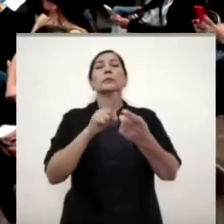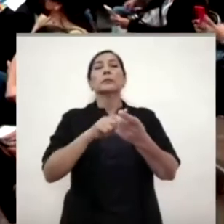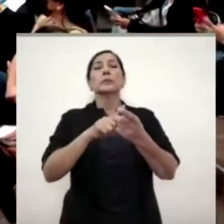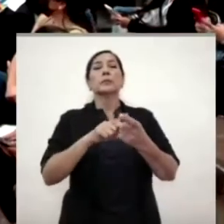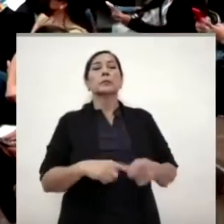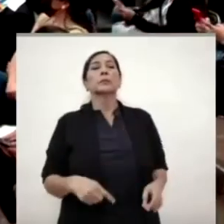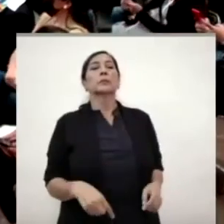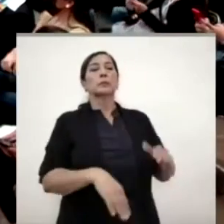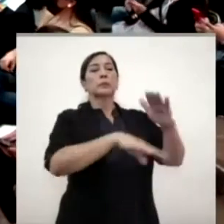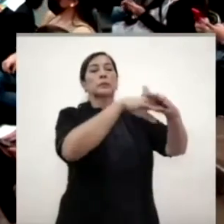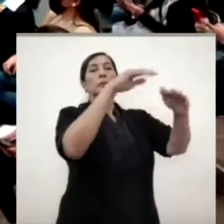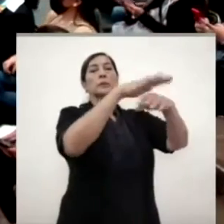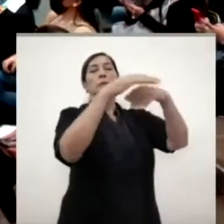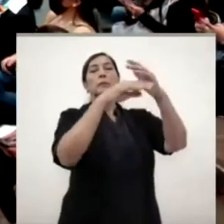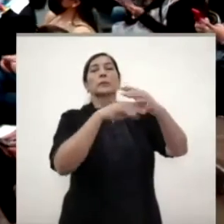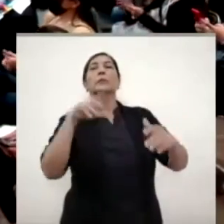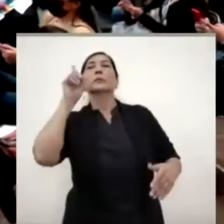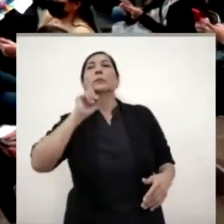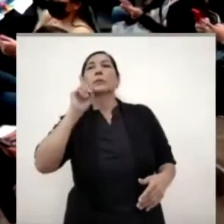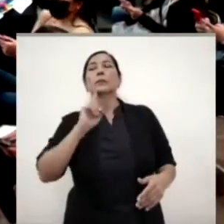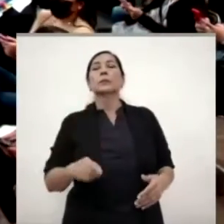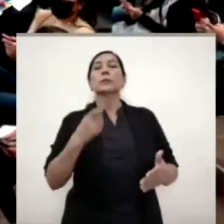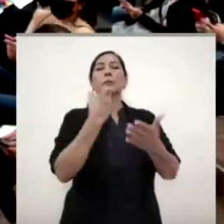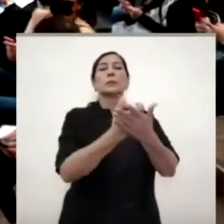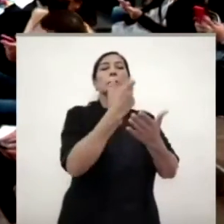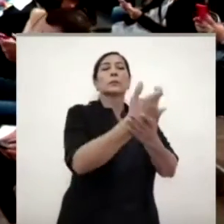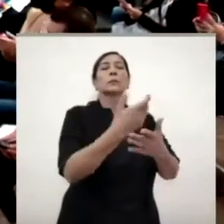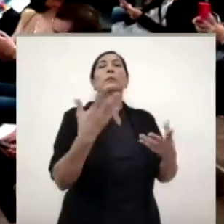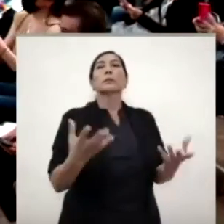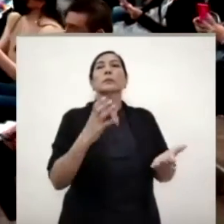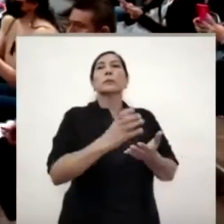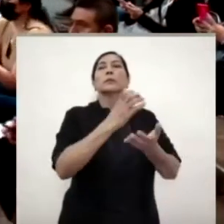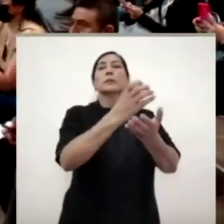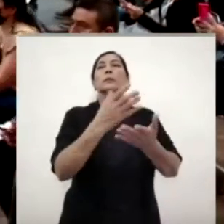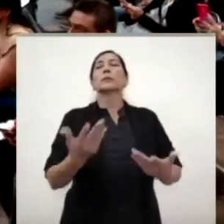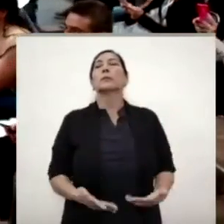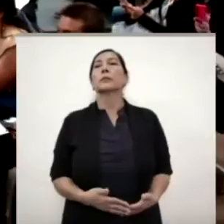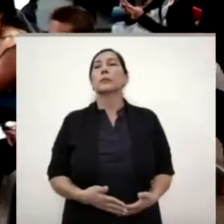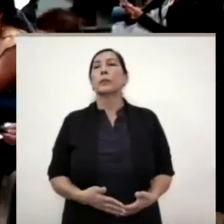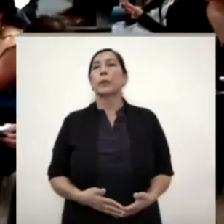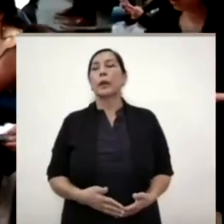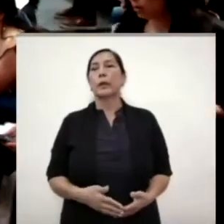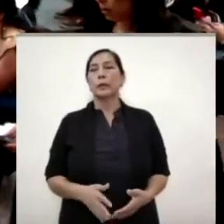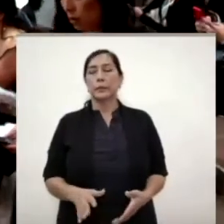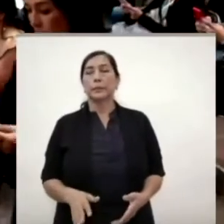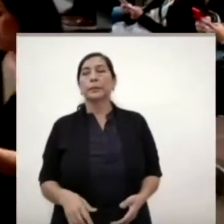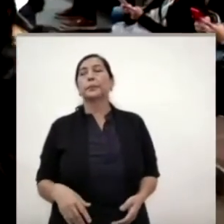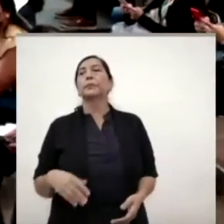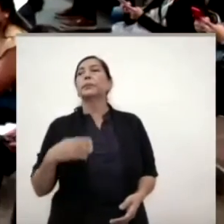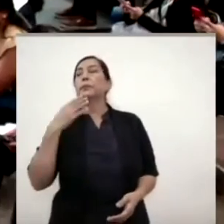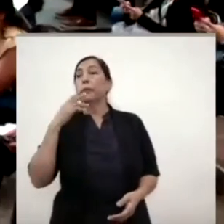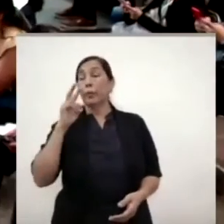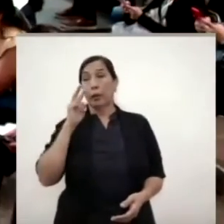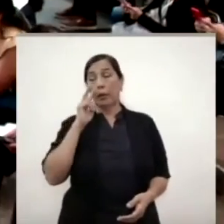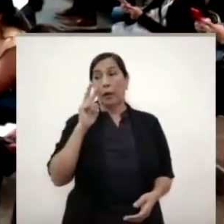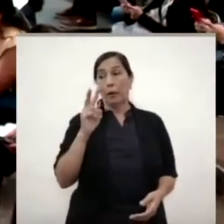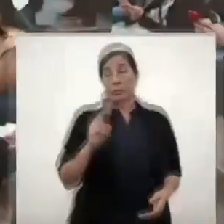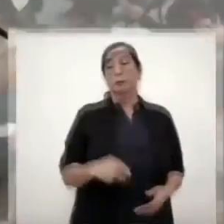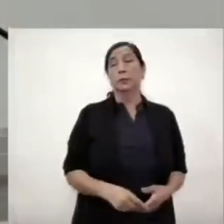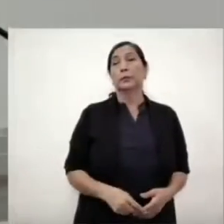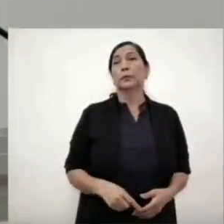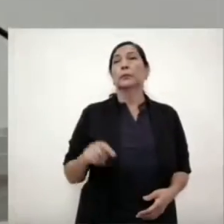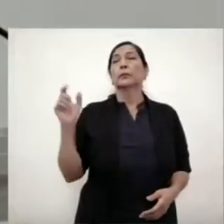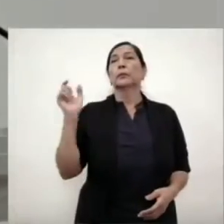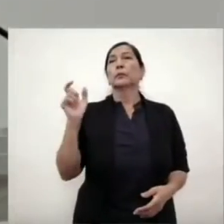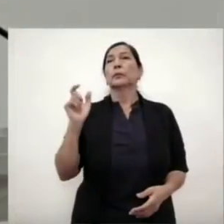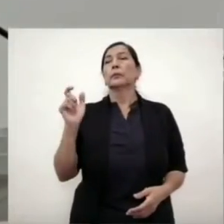va a tener específicamente? Muchas gracias. Gracias. Estamos, mira, cuando asumimos la administración y